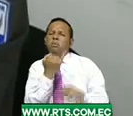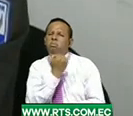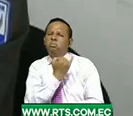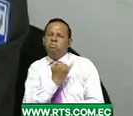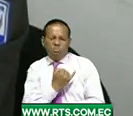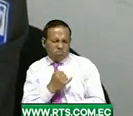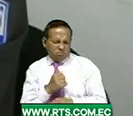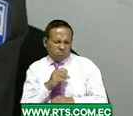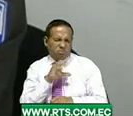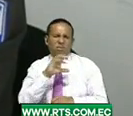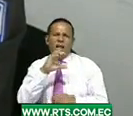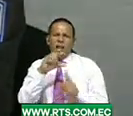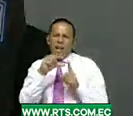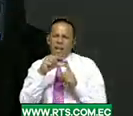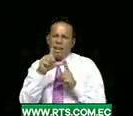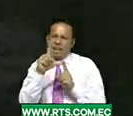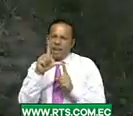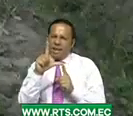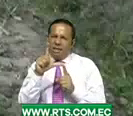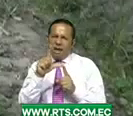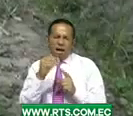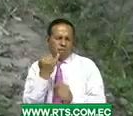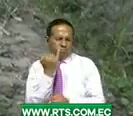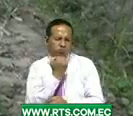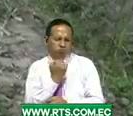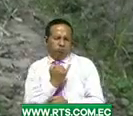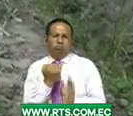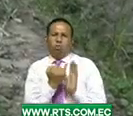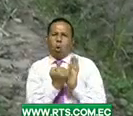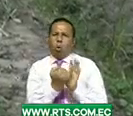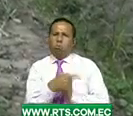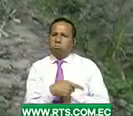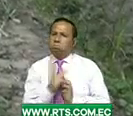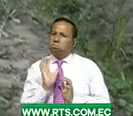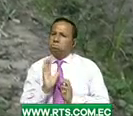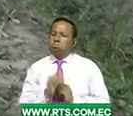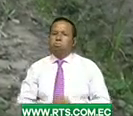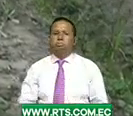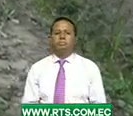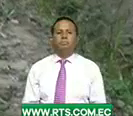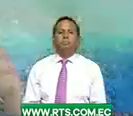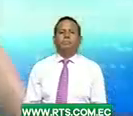unas iniciales y un logotipo. Informó José Morales.